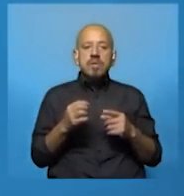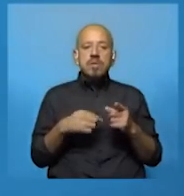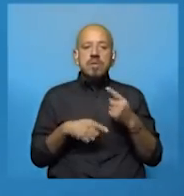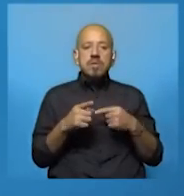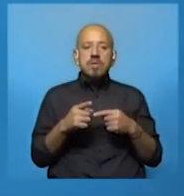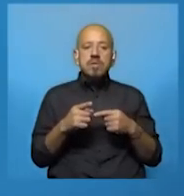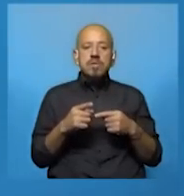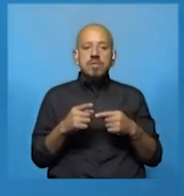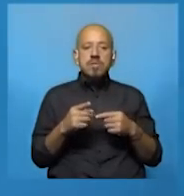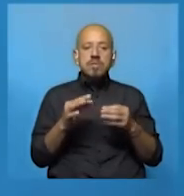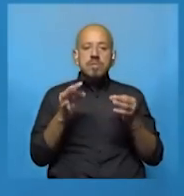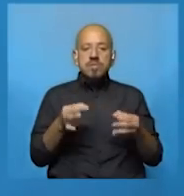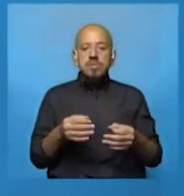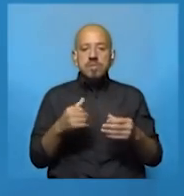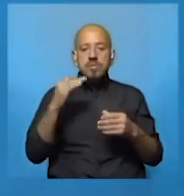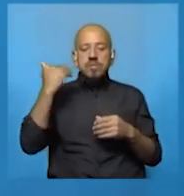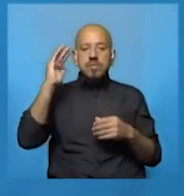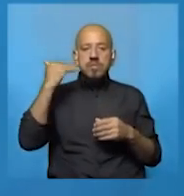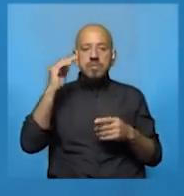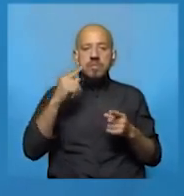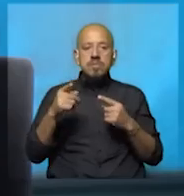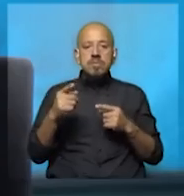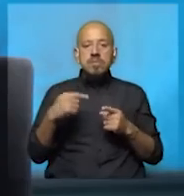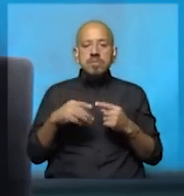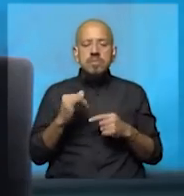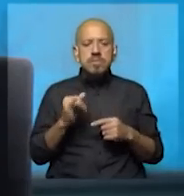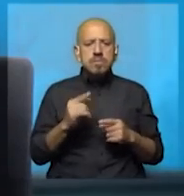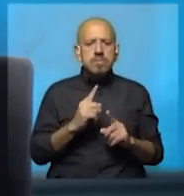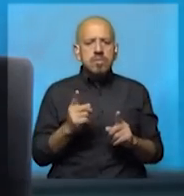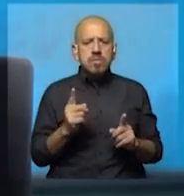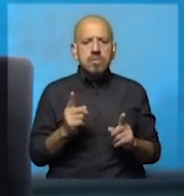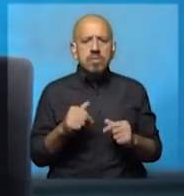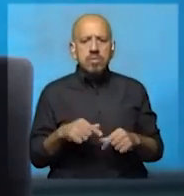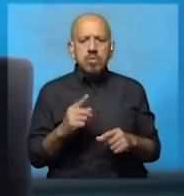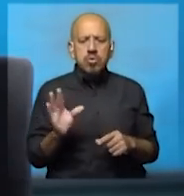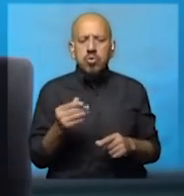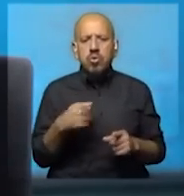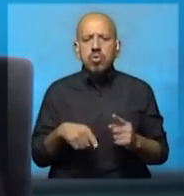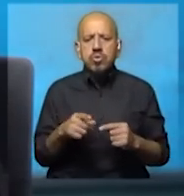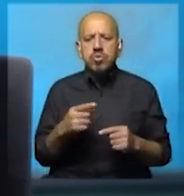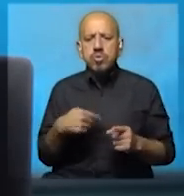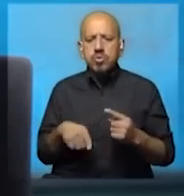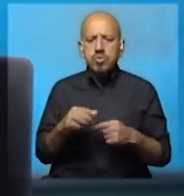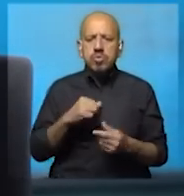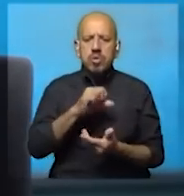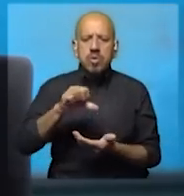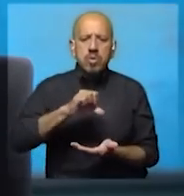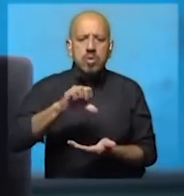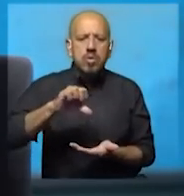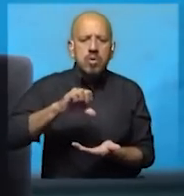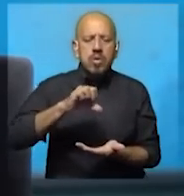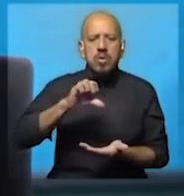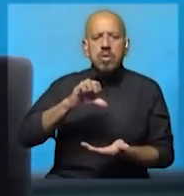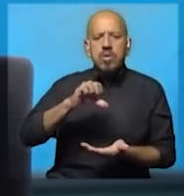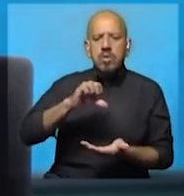se presentan dilemas para las autoridades también es cierto que no hay ningún país que Escape a esto no O sea en realidad mayor o menor medida o